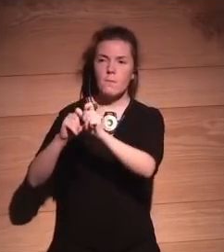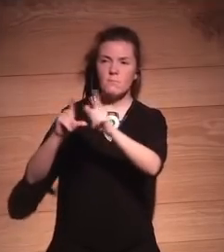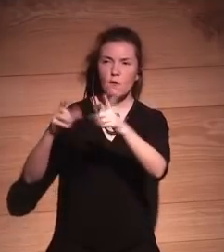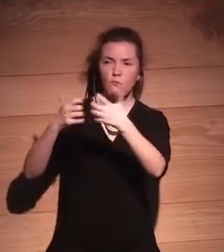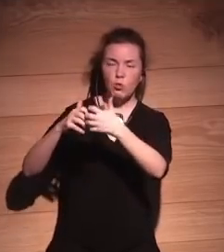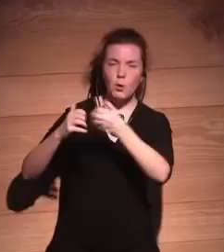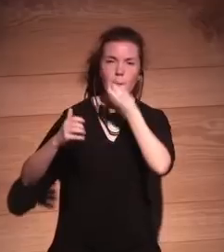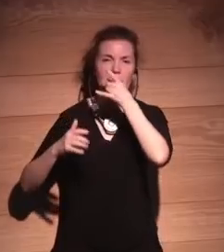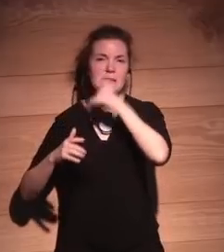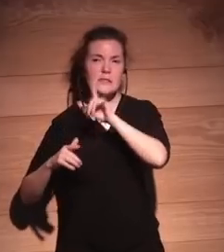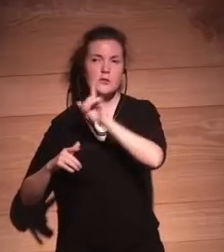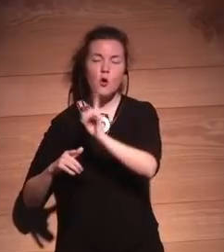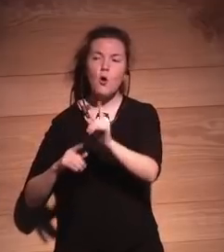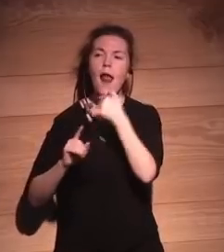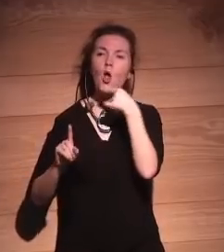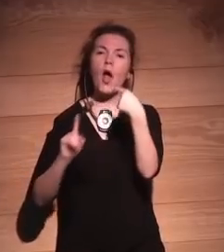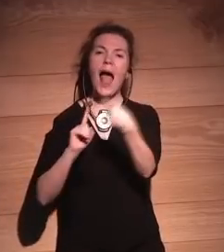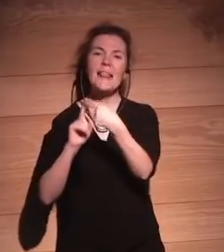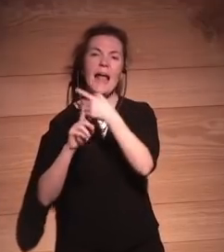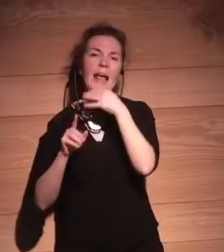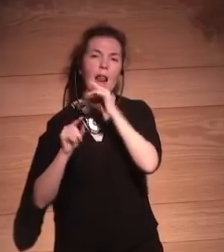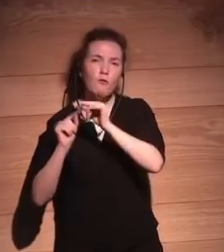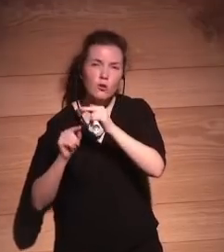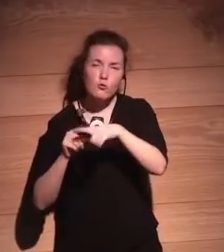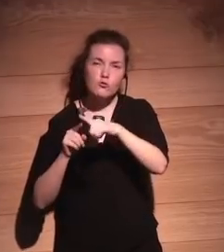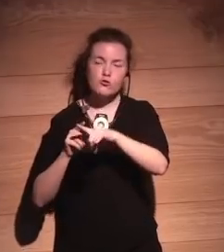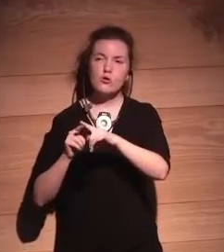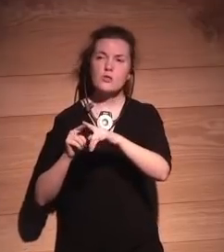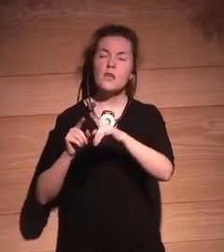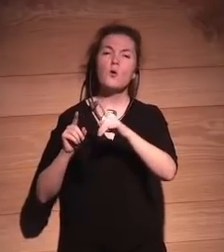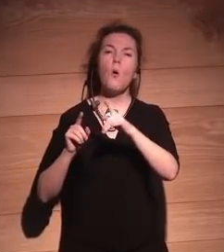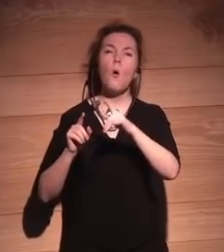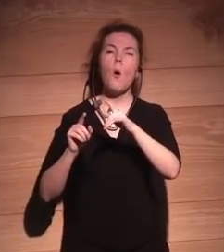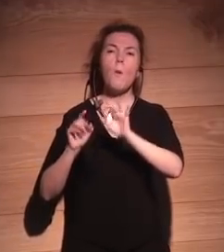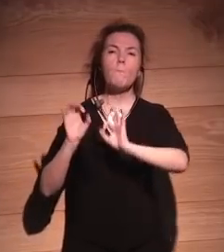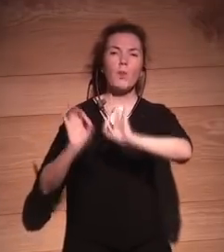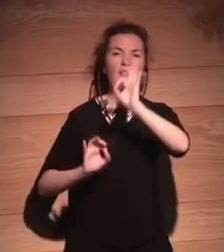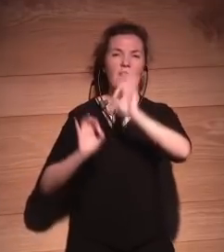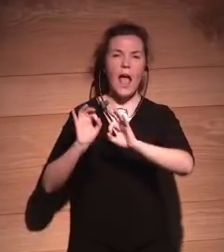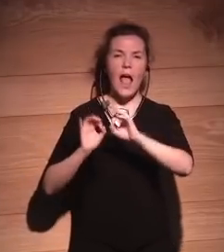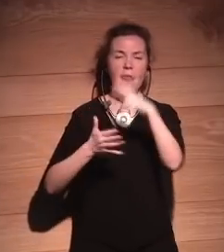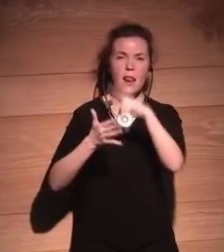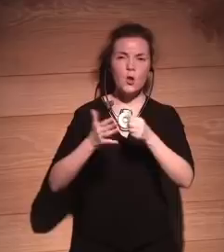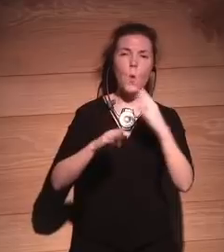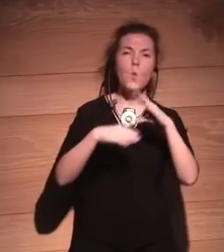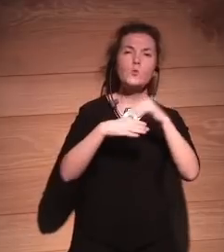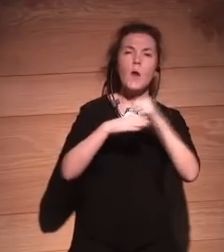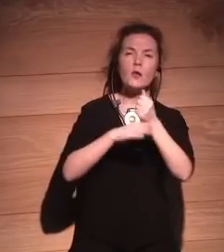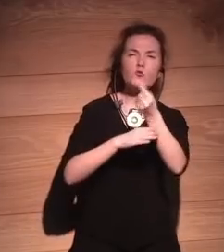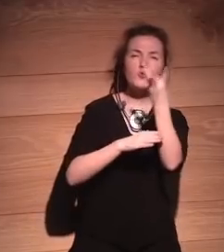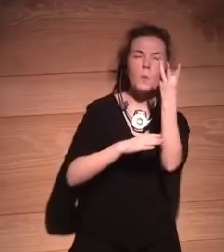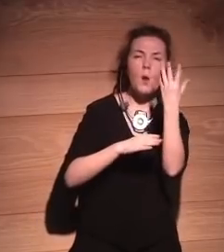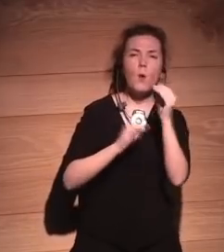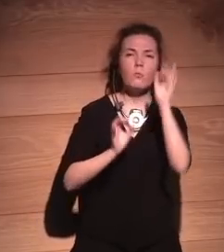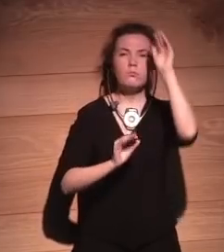está levantada, si estamos sufriendo ataques, cuáles son los picos de usuarios